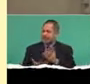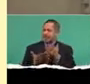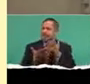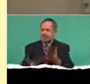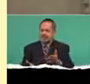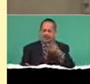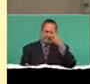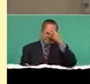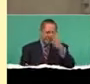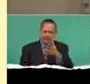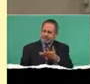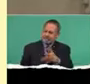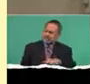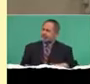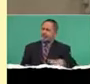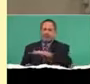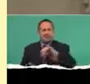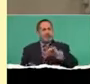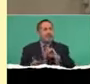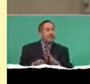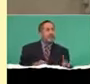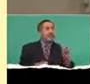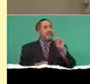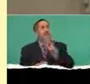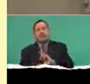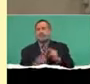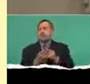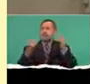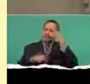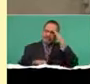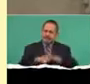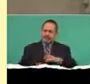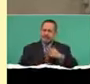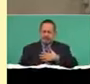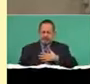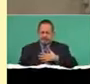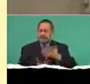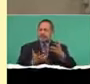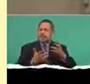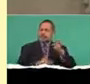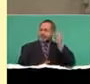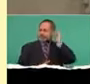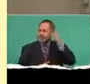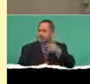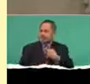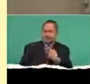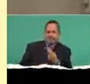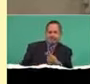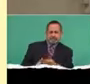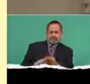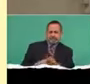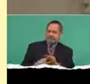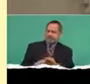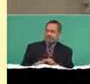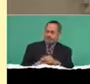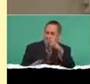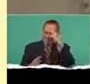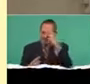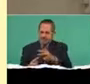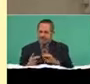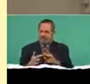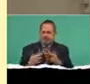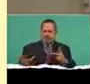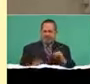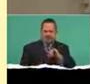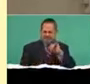de México en este histórico día. Es mi deseo que los lazos inquebrantables que